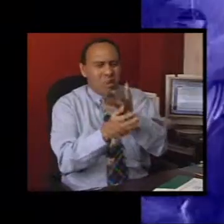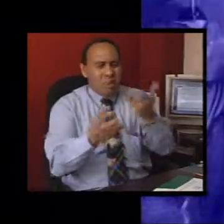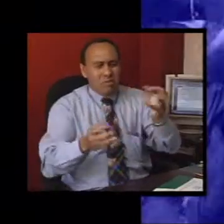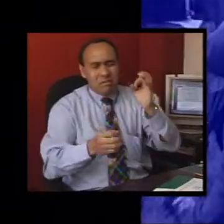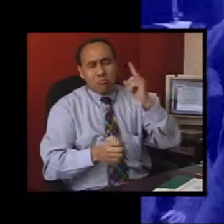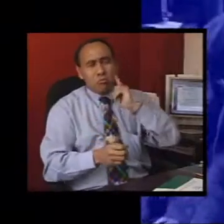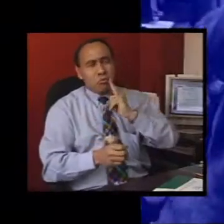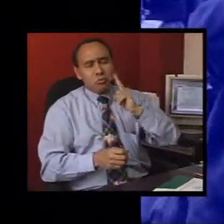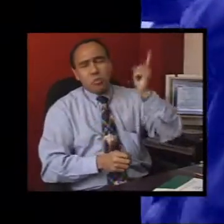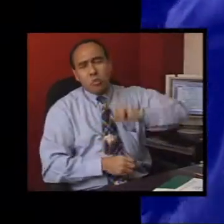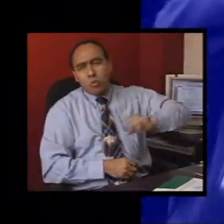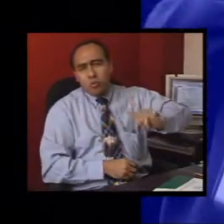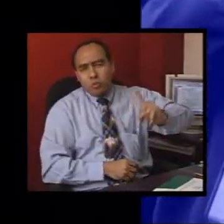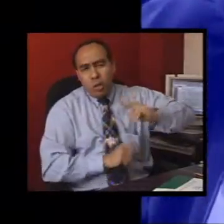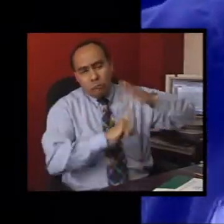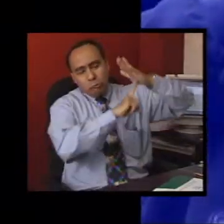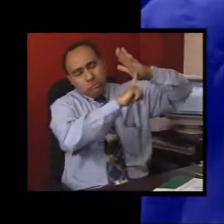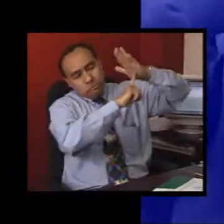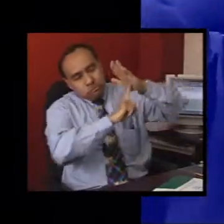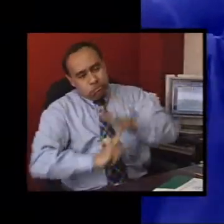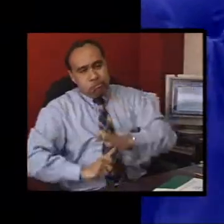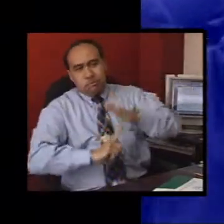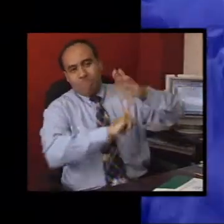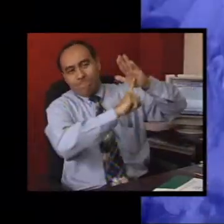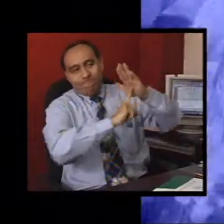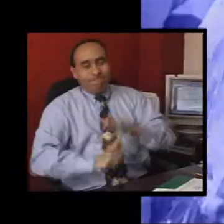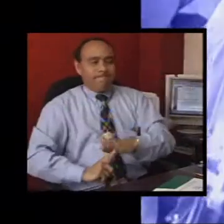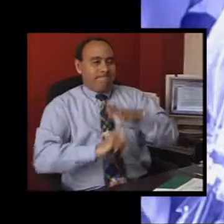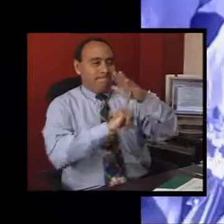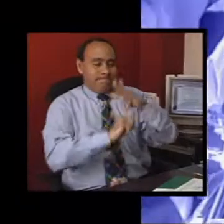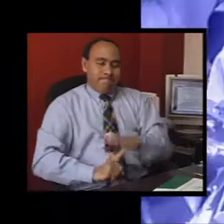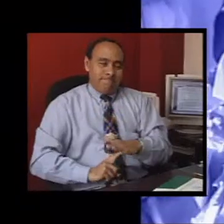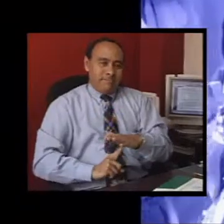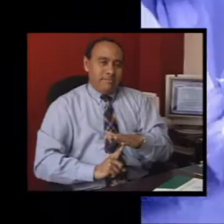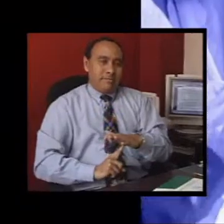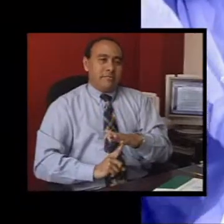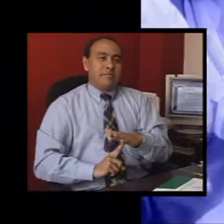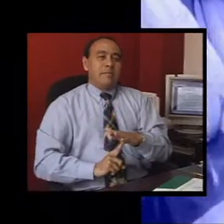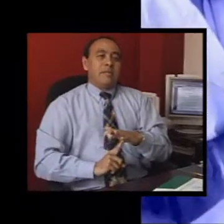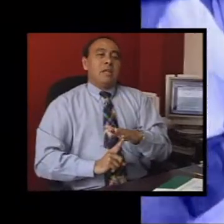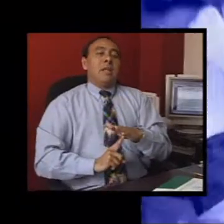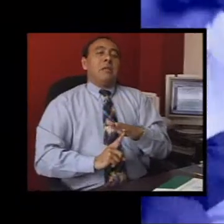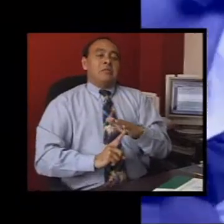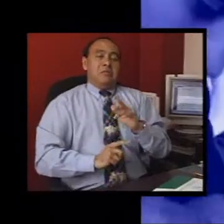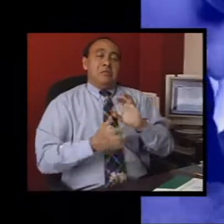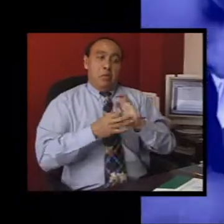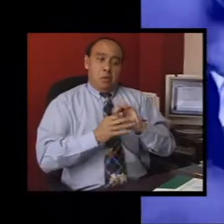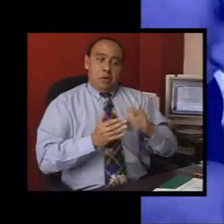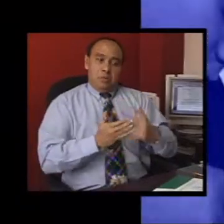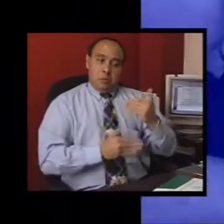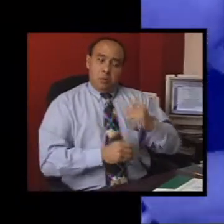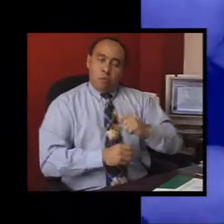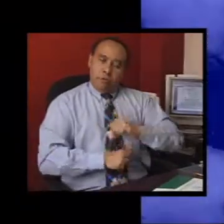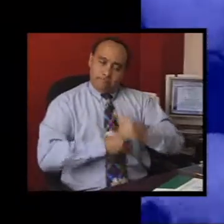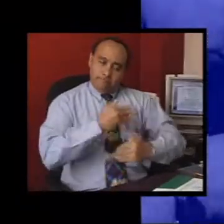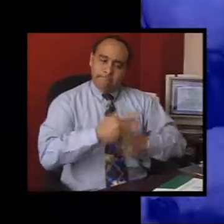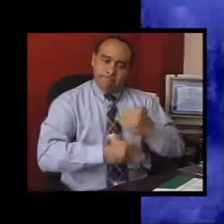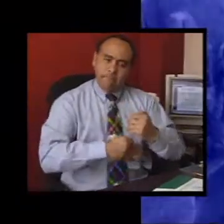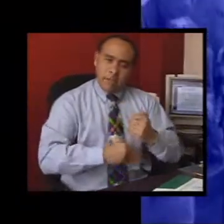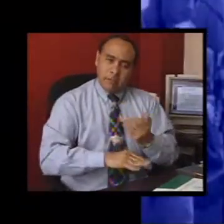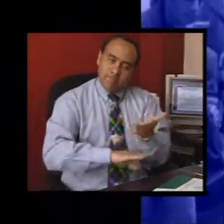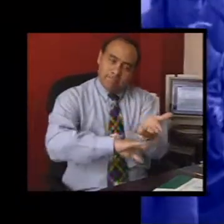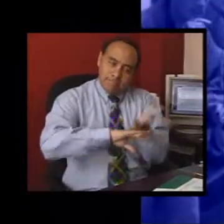oportunidades laborales. Durante mucho tiempo las personas sordas han sido discriminadas. Entonces, FENASCOL ha empezado a